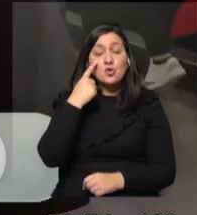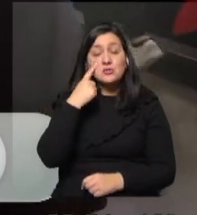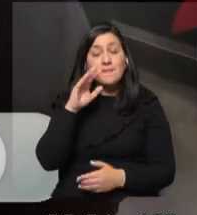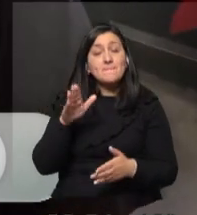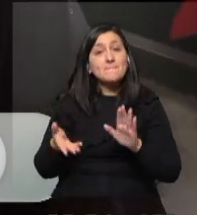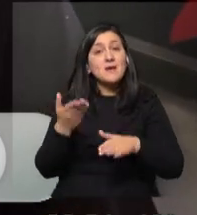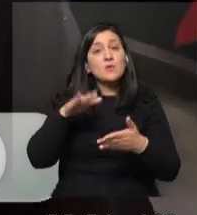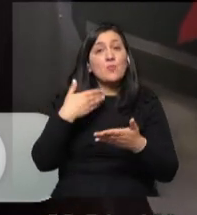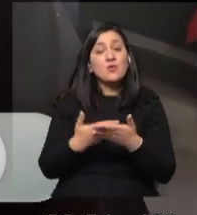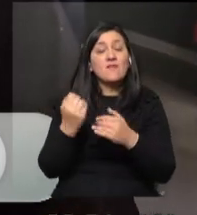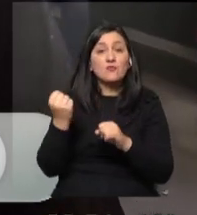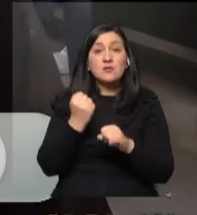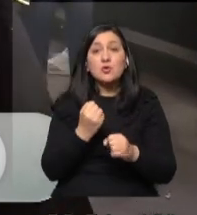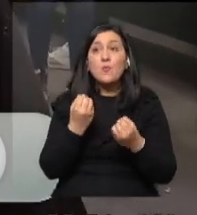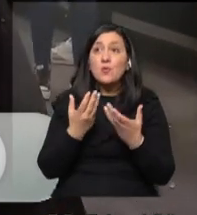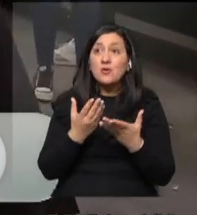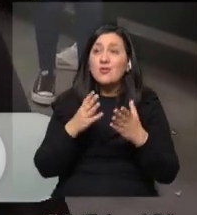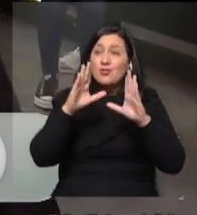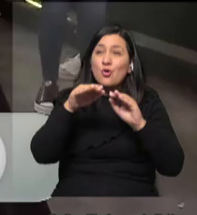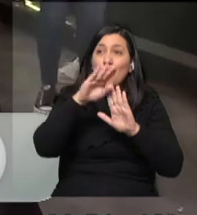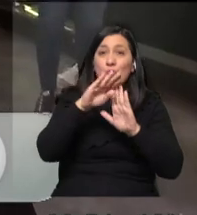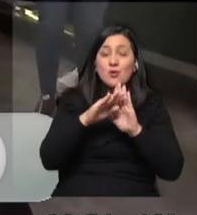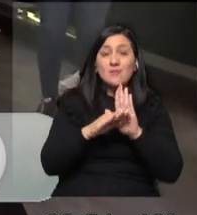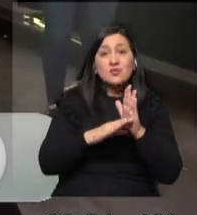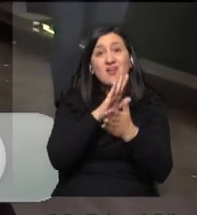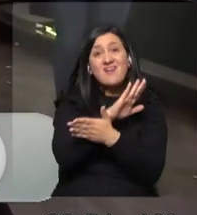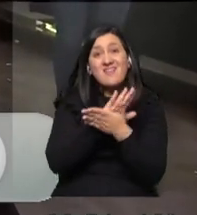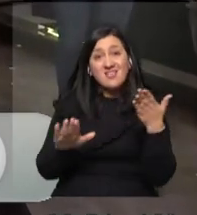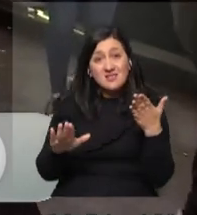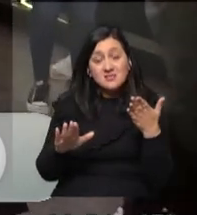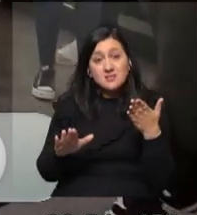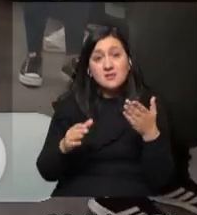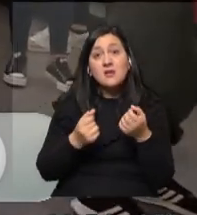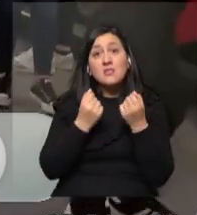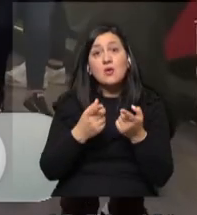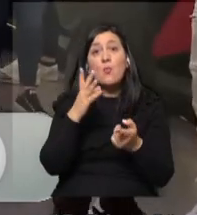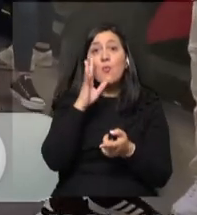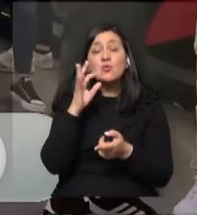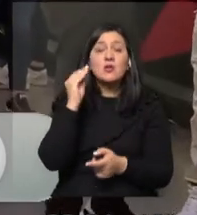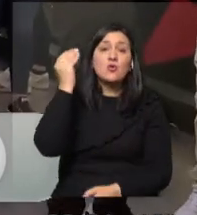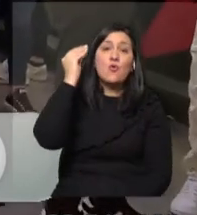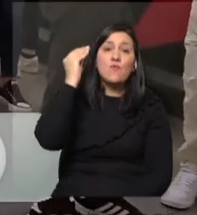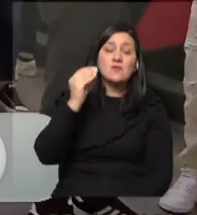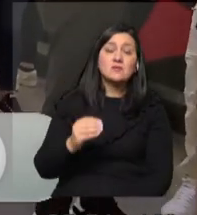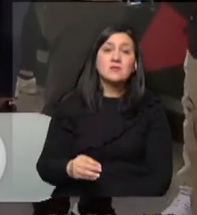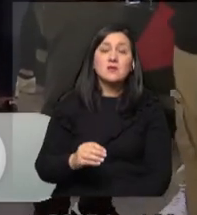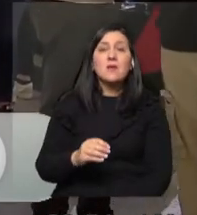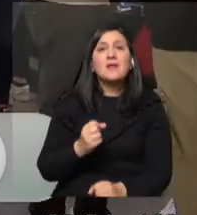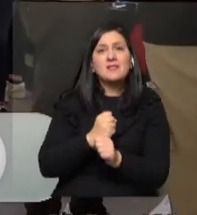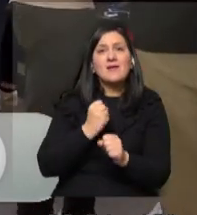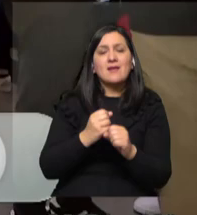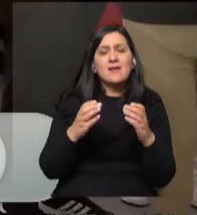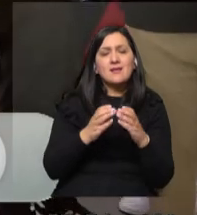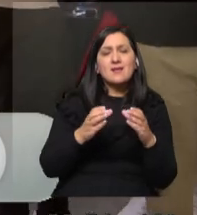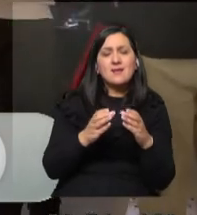la propuesta de la Fundación, porque, como les decía, todos los programas son absolutamente gratuitos y les brindan posibilidades a los jóvenes de trabajar en equipo, de